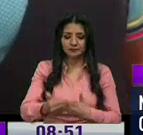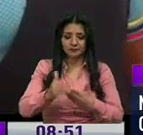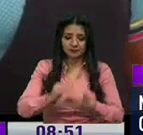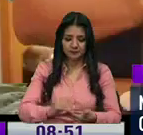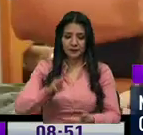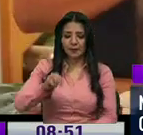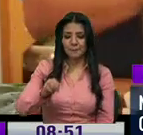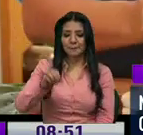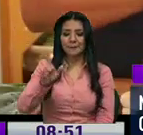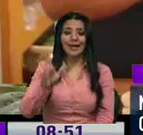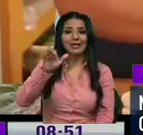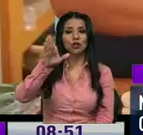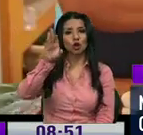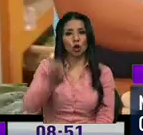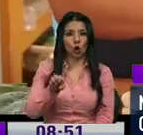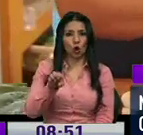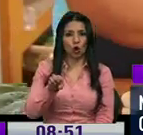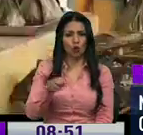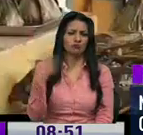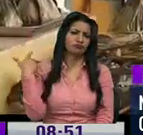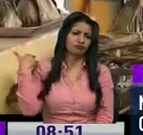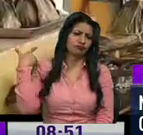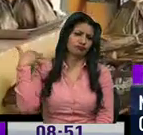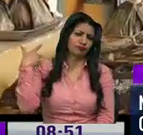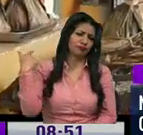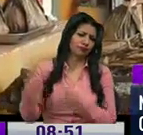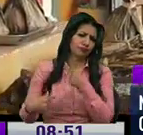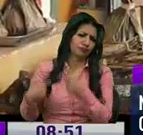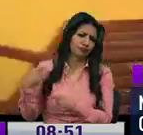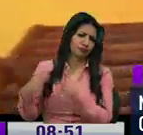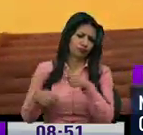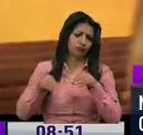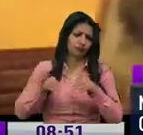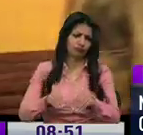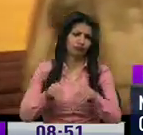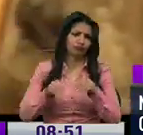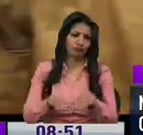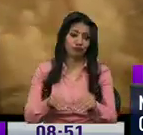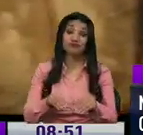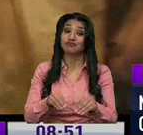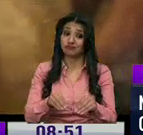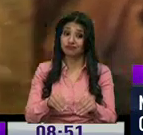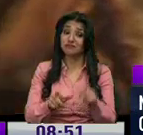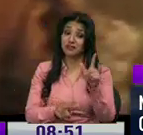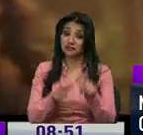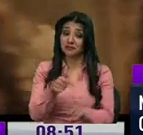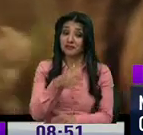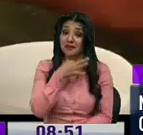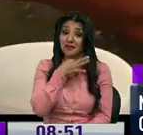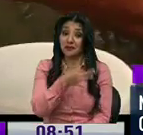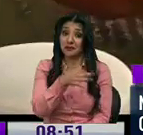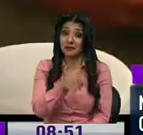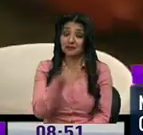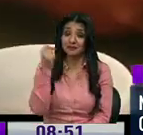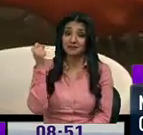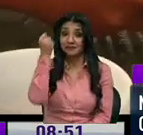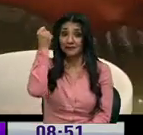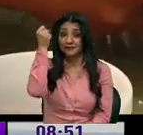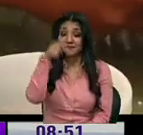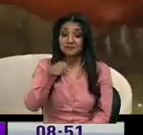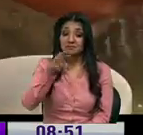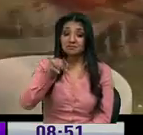un plato que su preparación ha pasado de generación en generación y ha ganado gran popularidad. La elaboración de